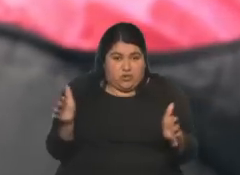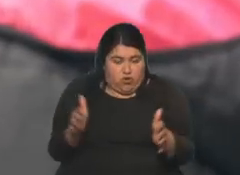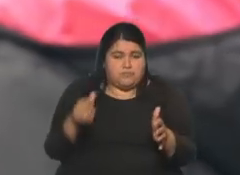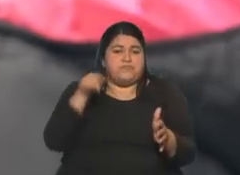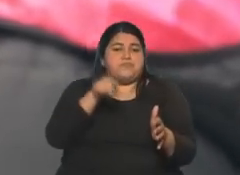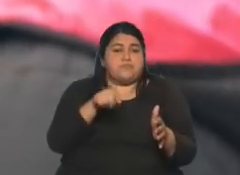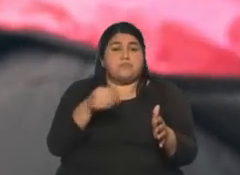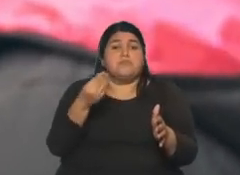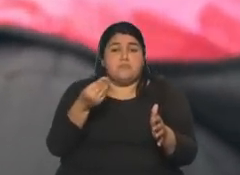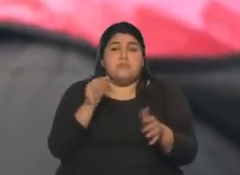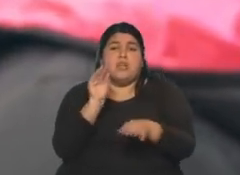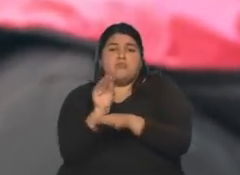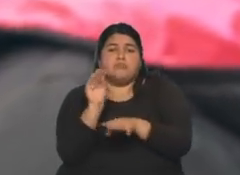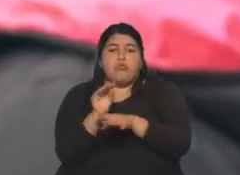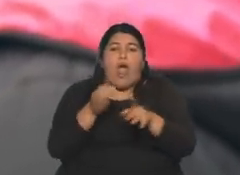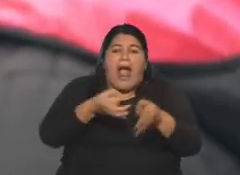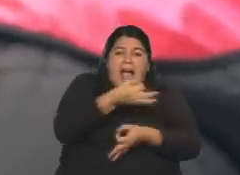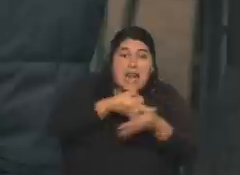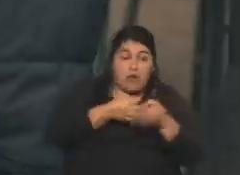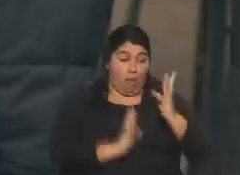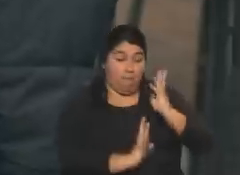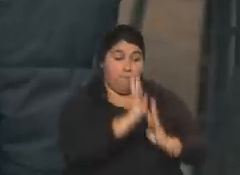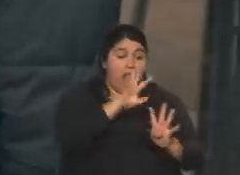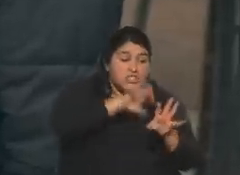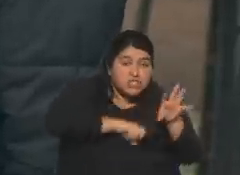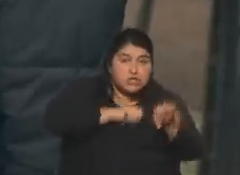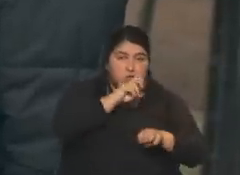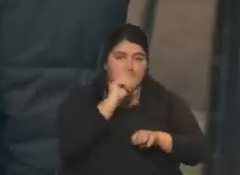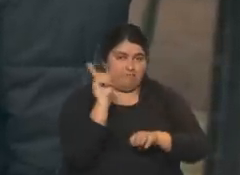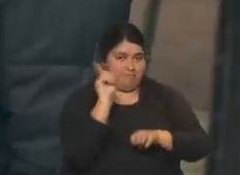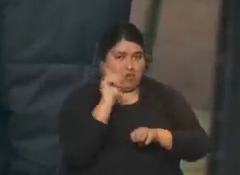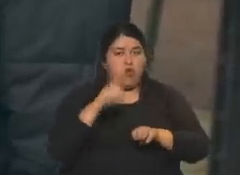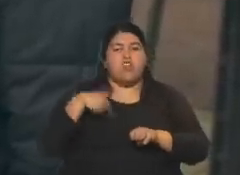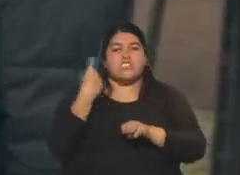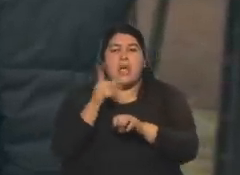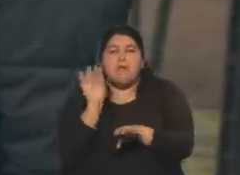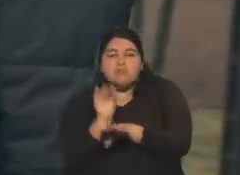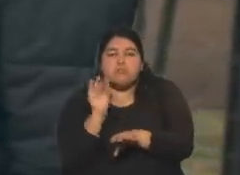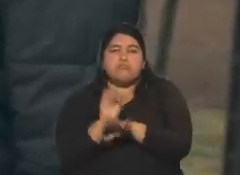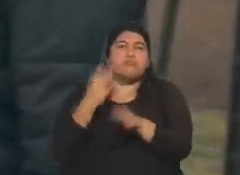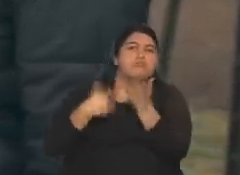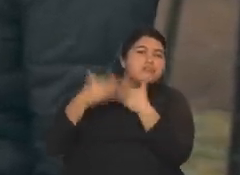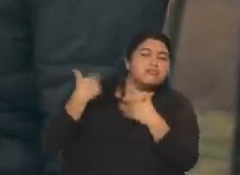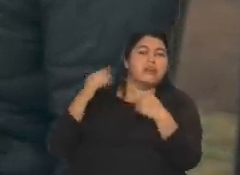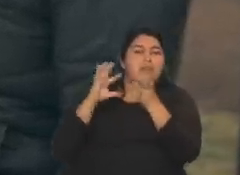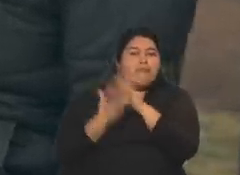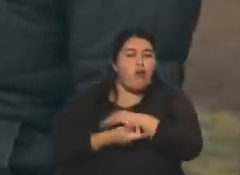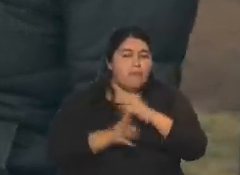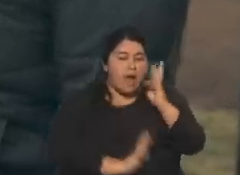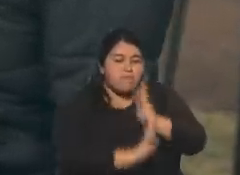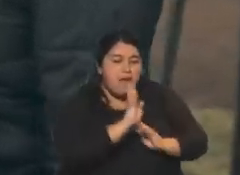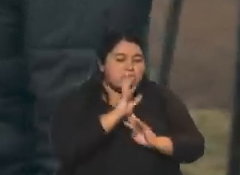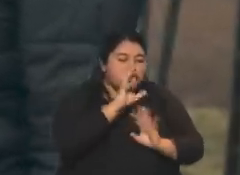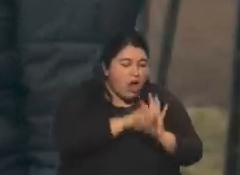físico pequeño alimentado a grano, no a pasto. No es el engorde tradicional, histórico, de animales alimentado